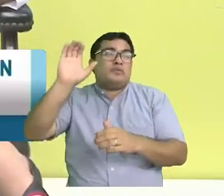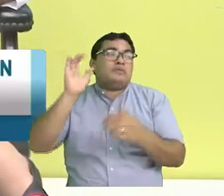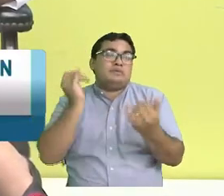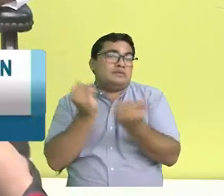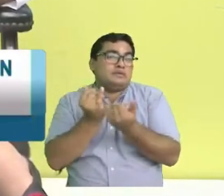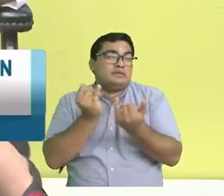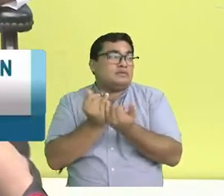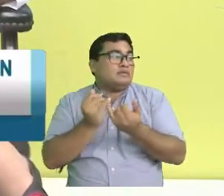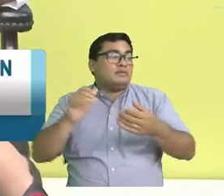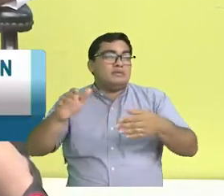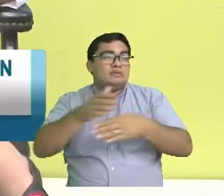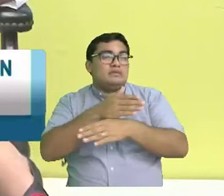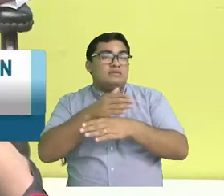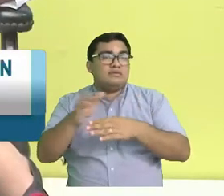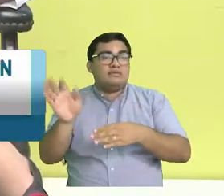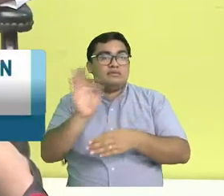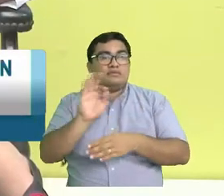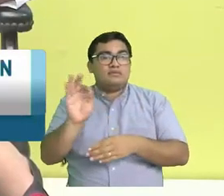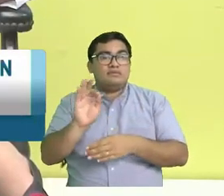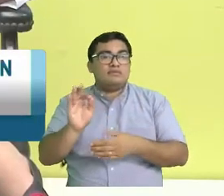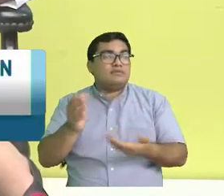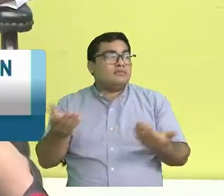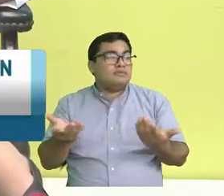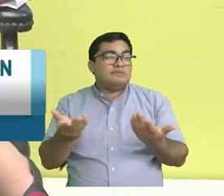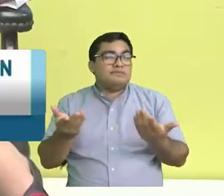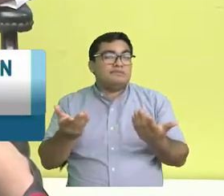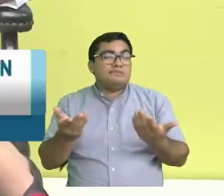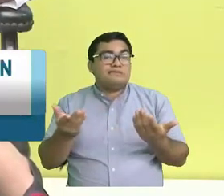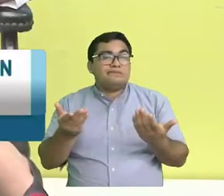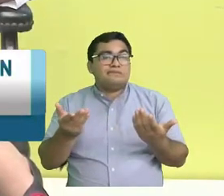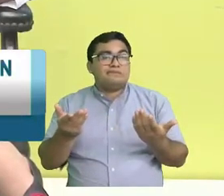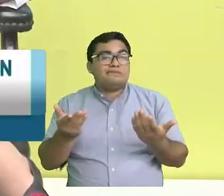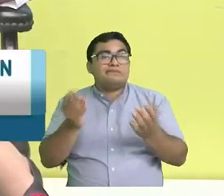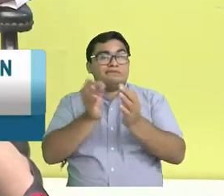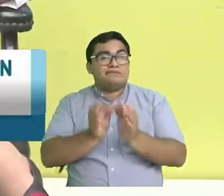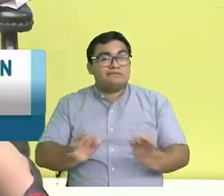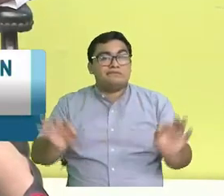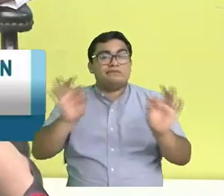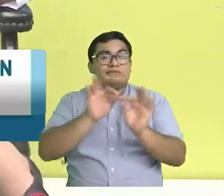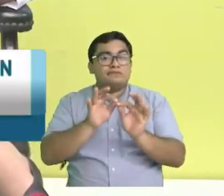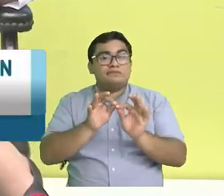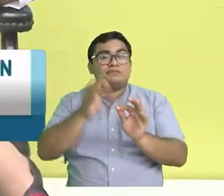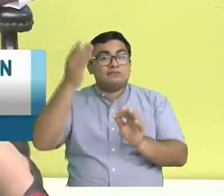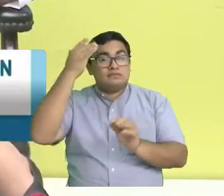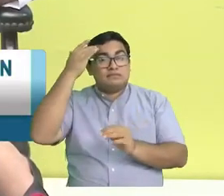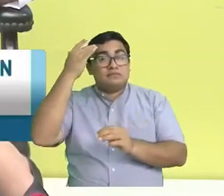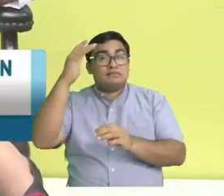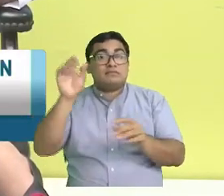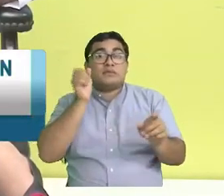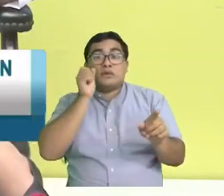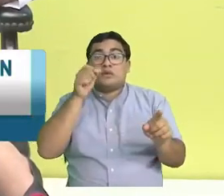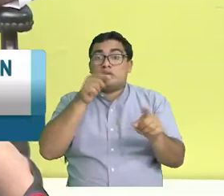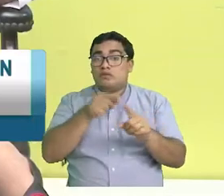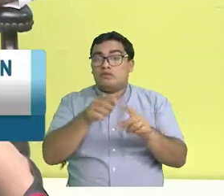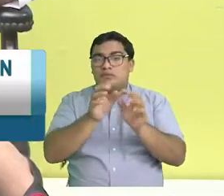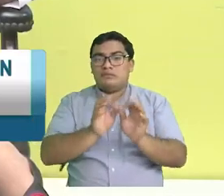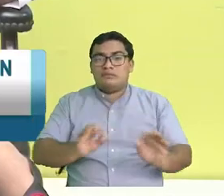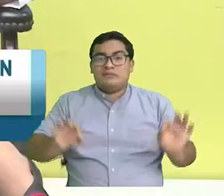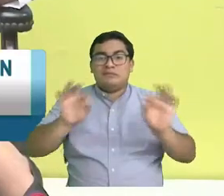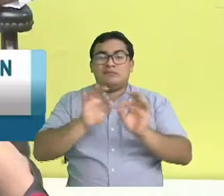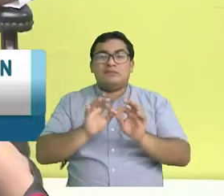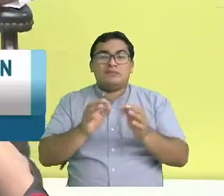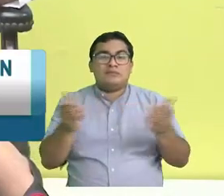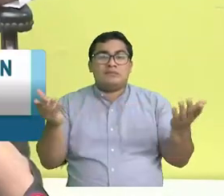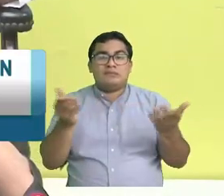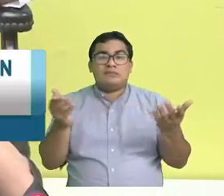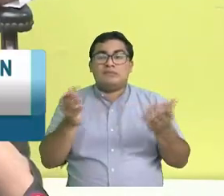pequeño las manifestaciones eran otras, pues. Claro, sí. Entonces, eso es importante que lo sepan. El objetivo principal de nosotros como médicos es hacer que